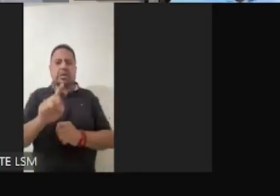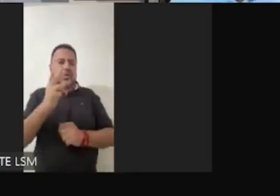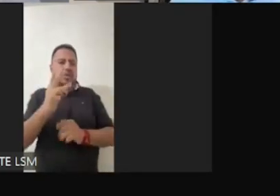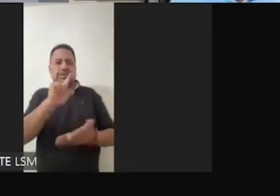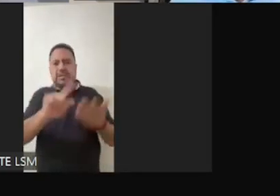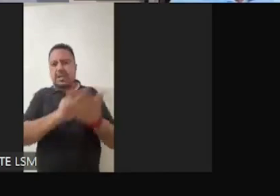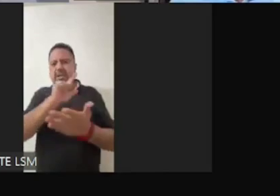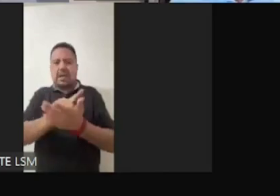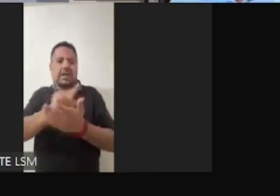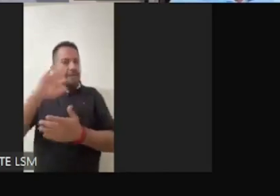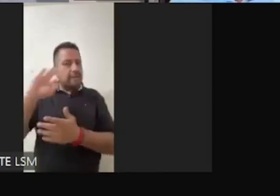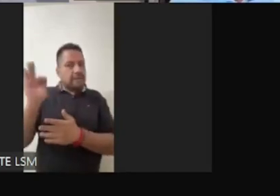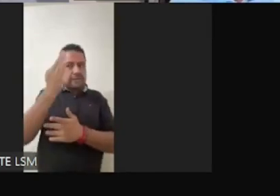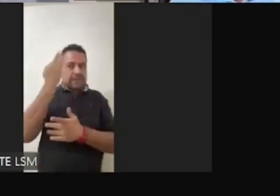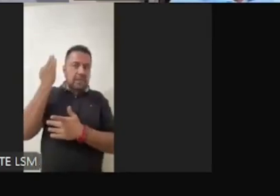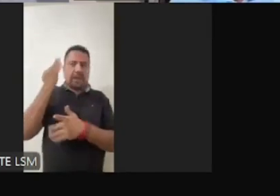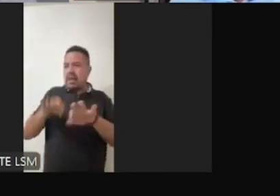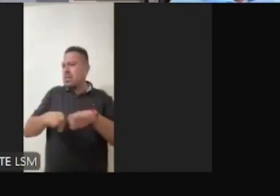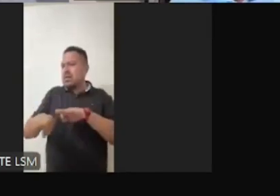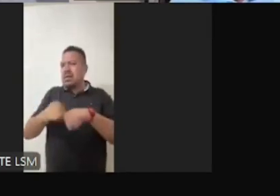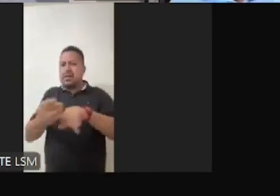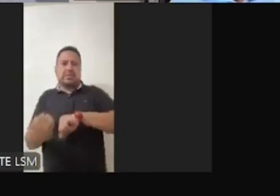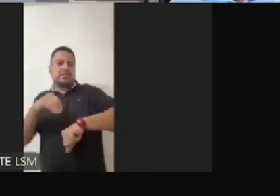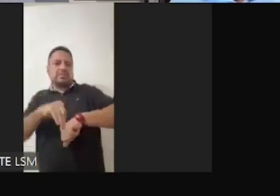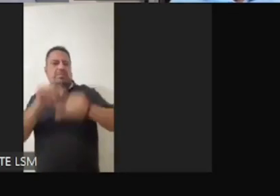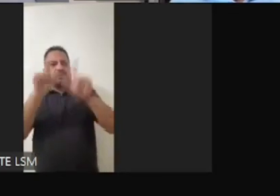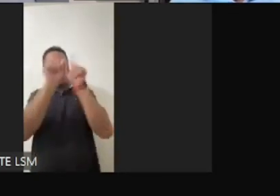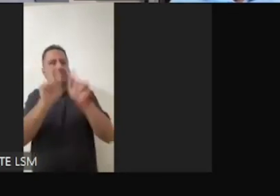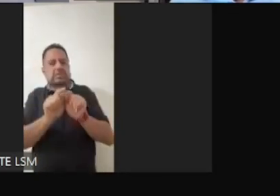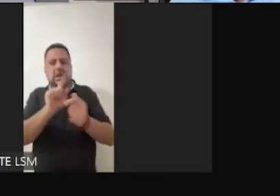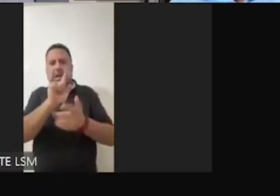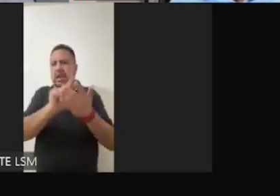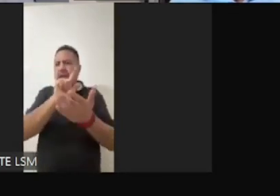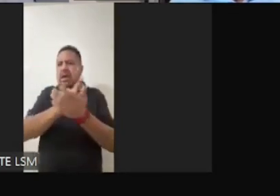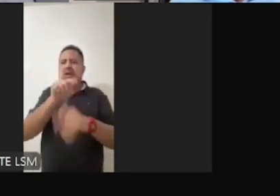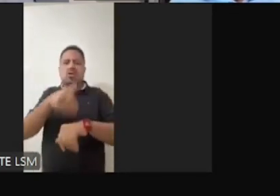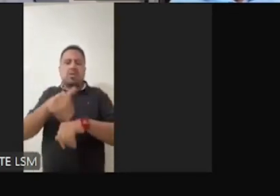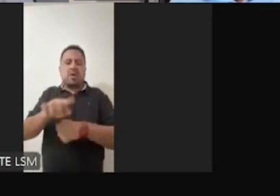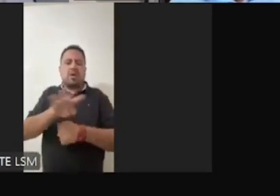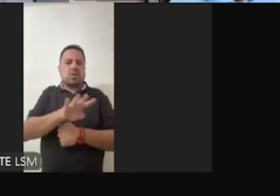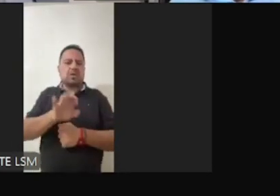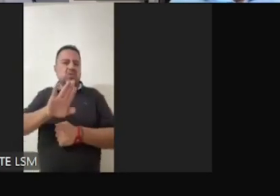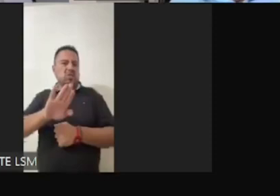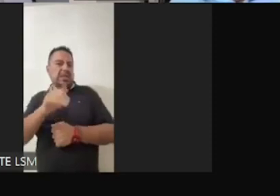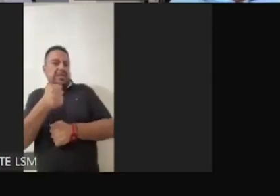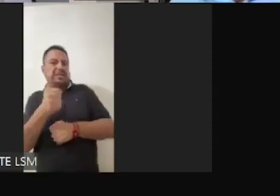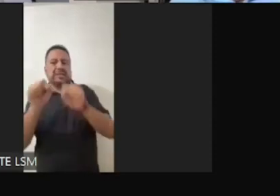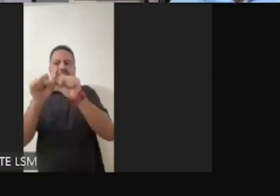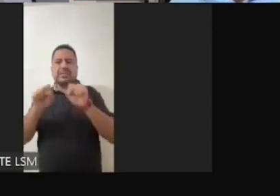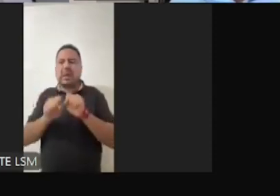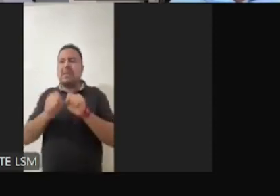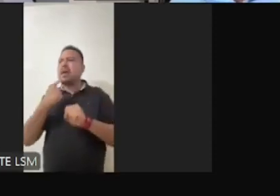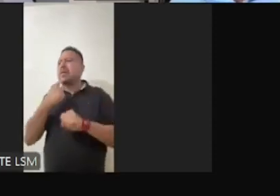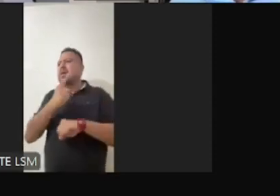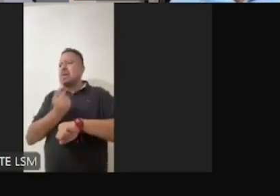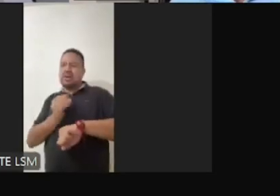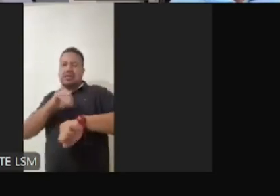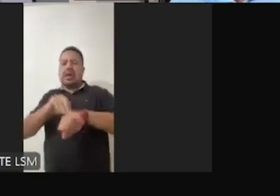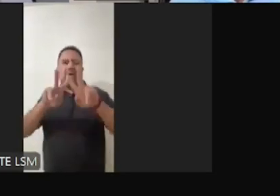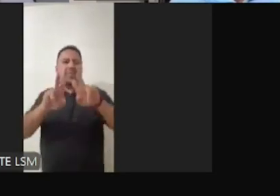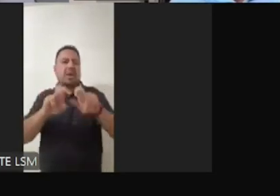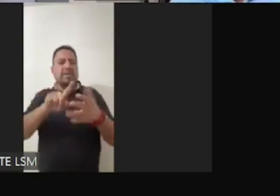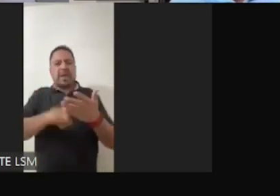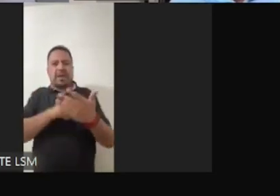Ley Federal del Trabajo a aplicada de manera supletoria a la ley número 456 del sistema de medios de impugnación en materia